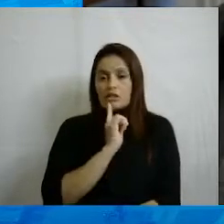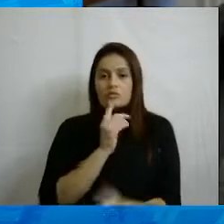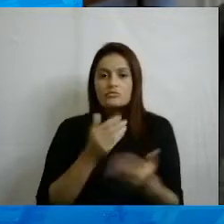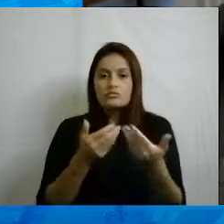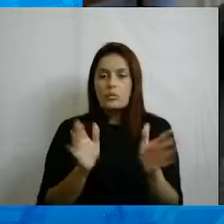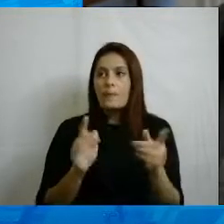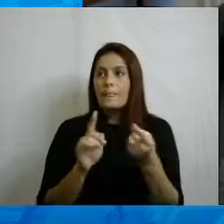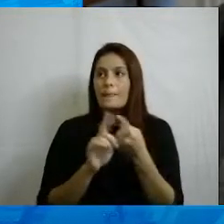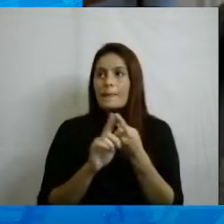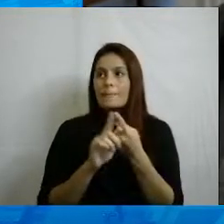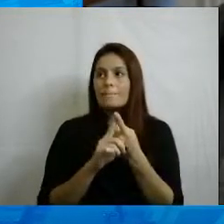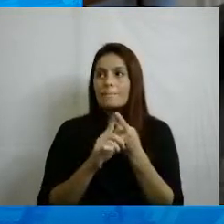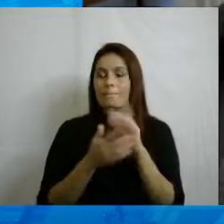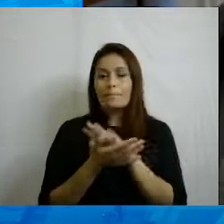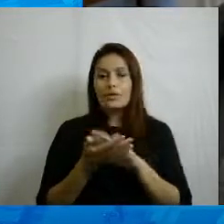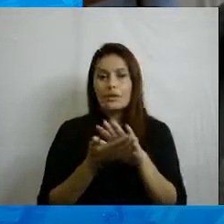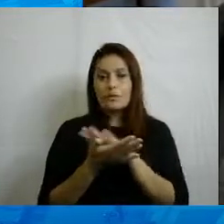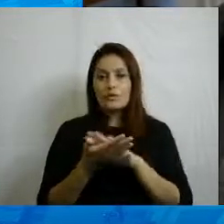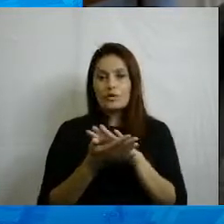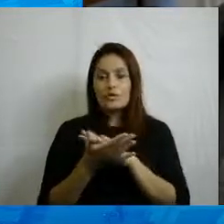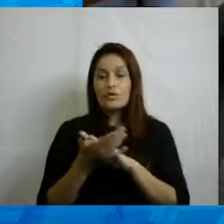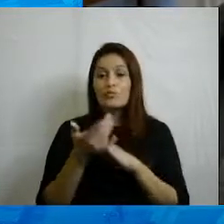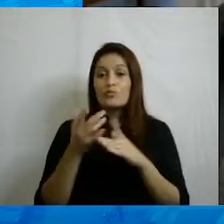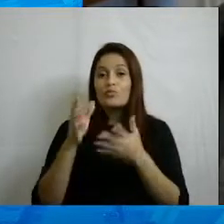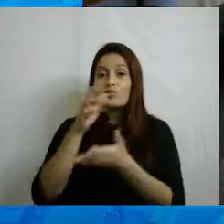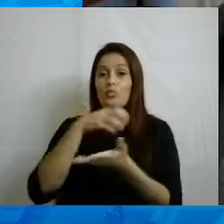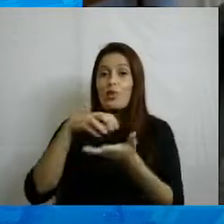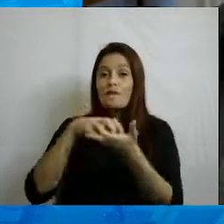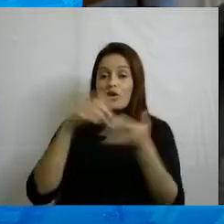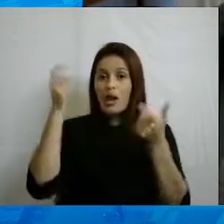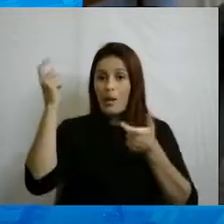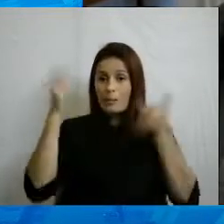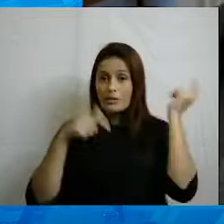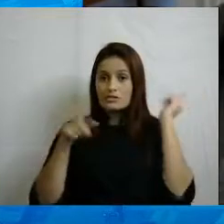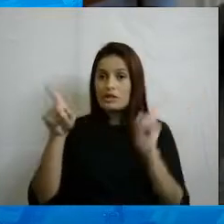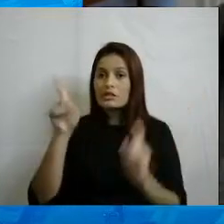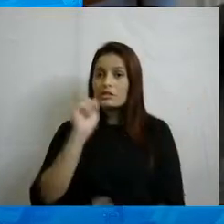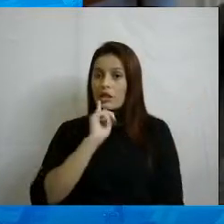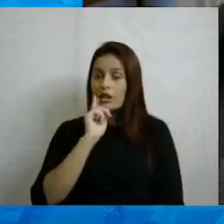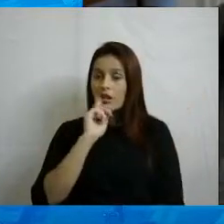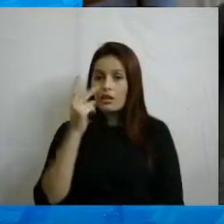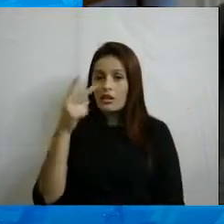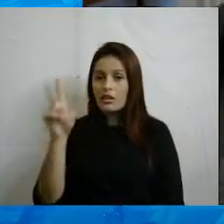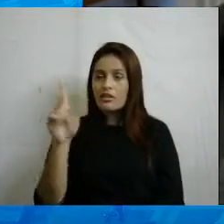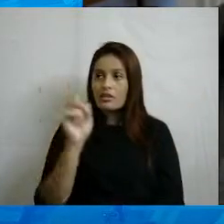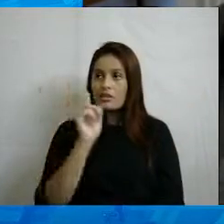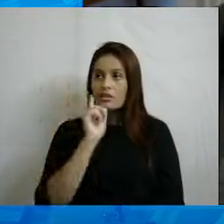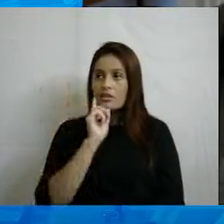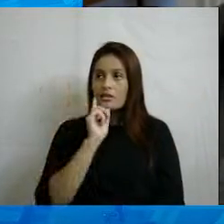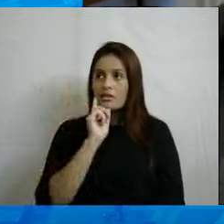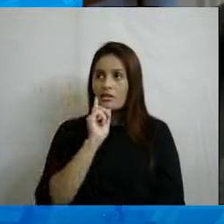Por ejemplo, la del pueblito campesino hablaba sobre las apiculturas, que ellas tienen